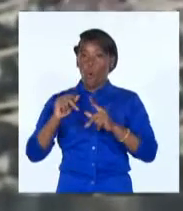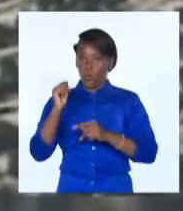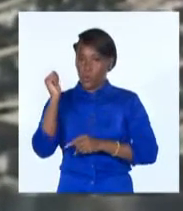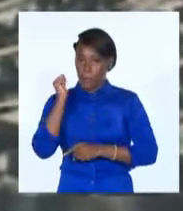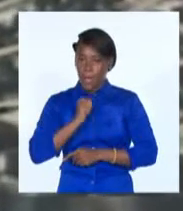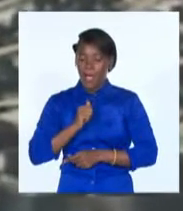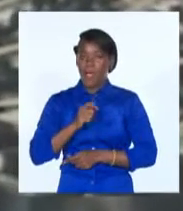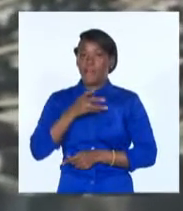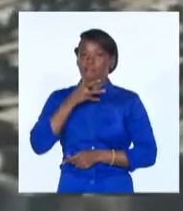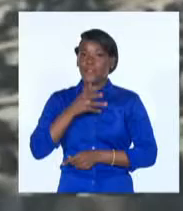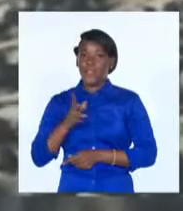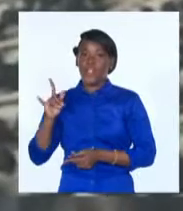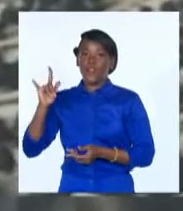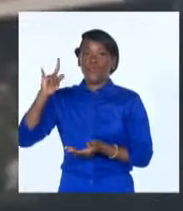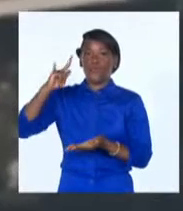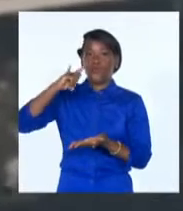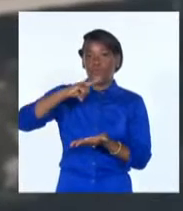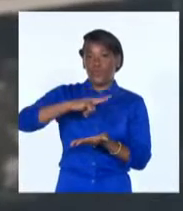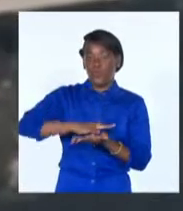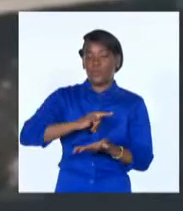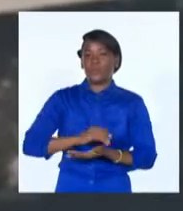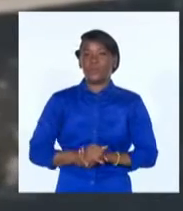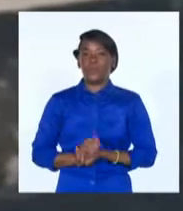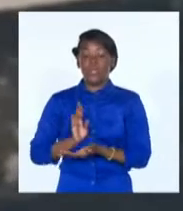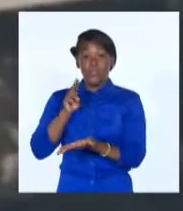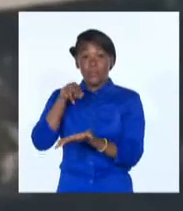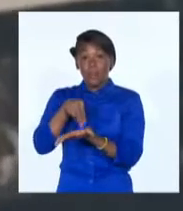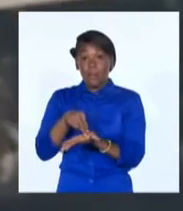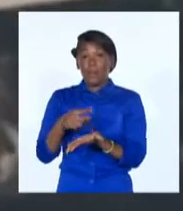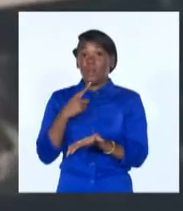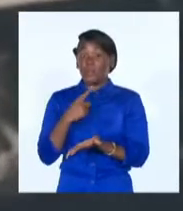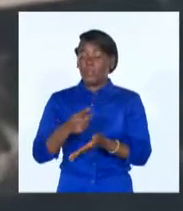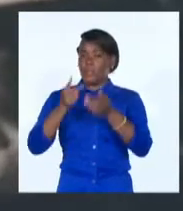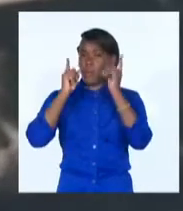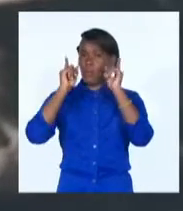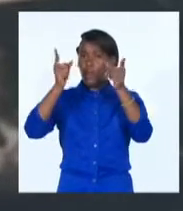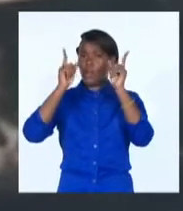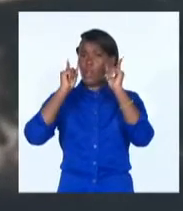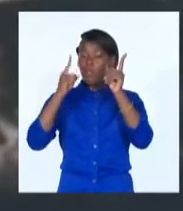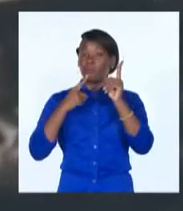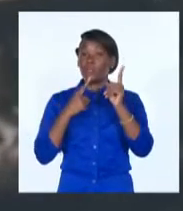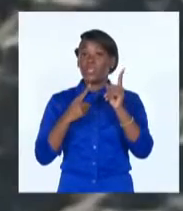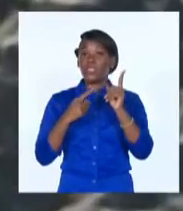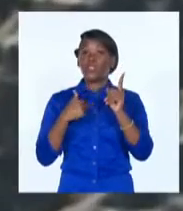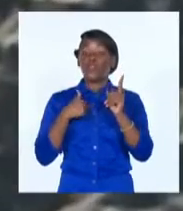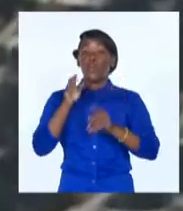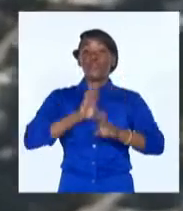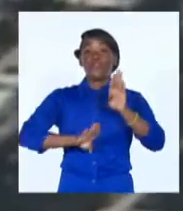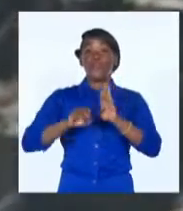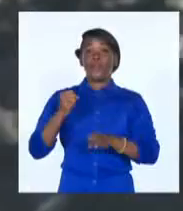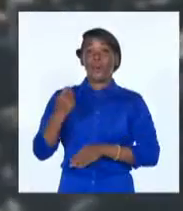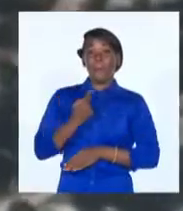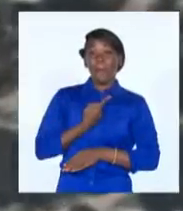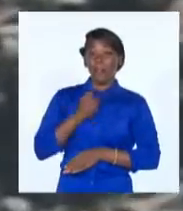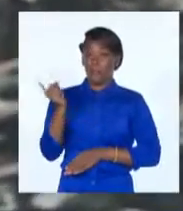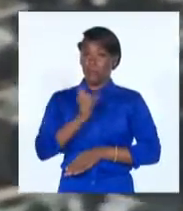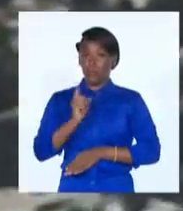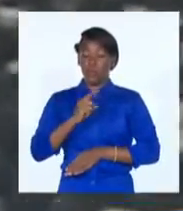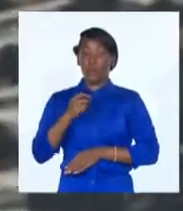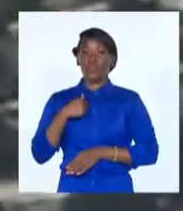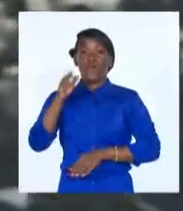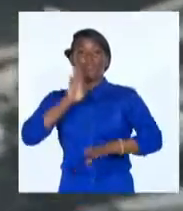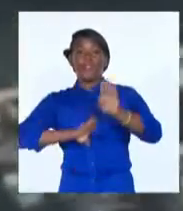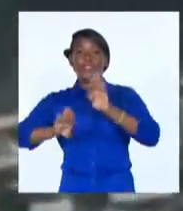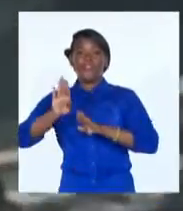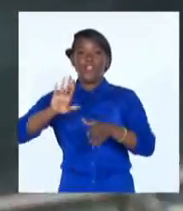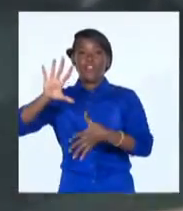misma tribuna volvió a pronunciar un discurso en nombre de las naciones pobres del mundo y también lo hizo en representación del movimiento de